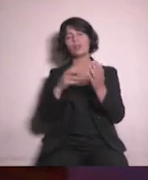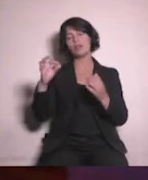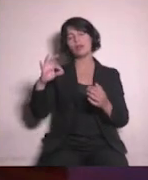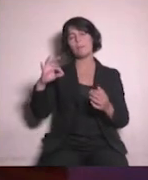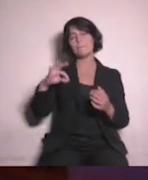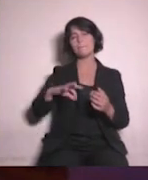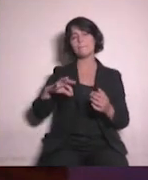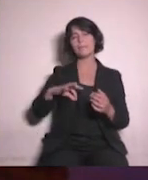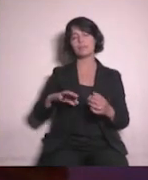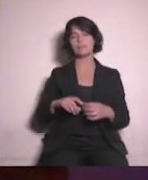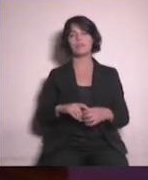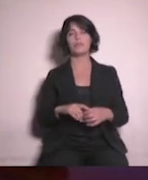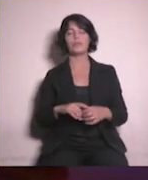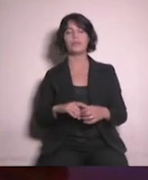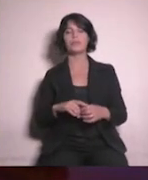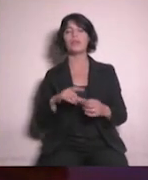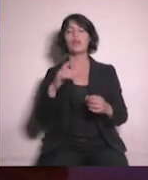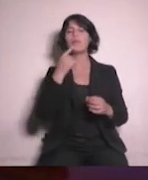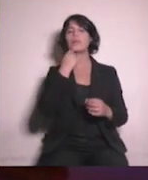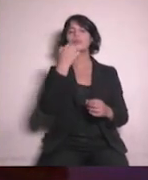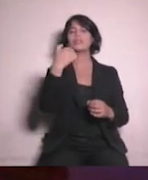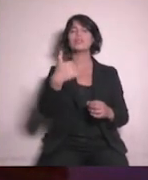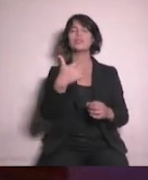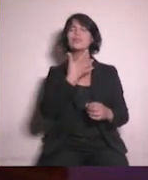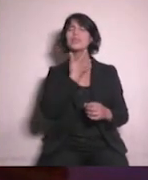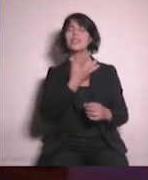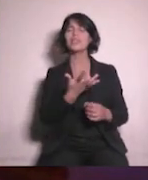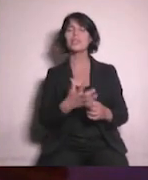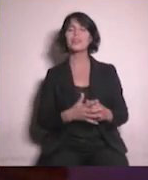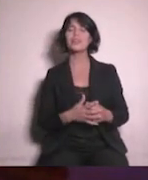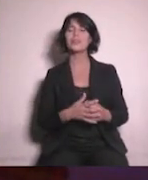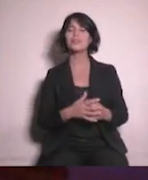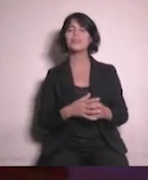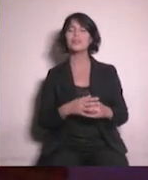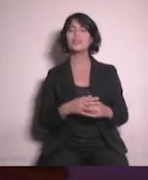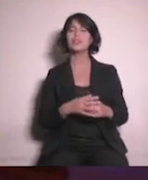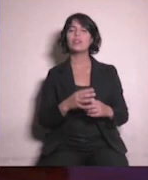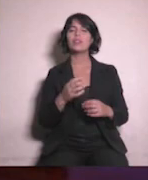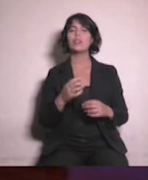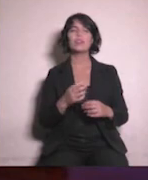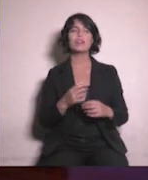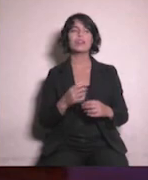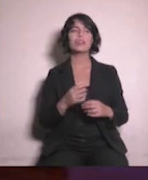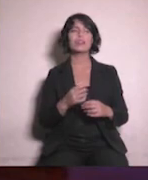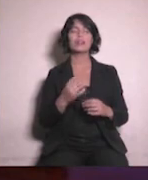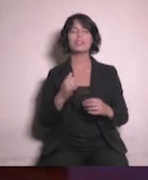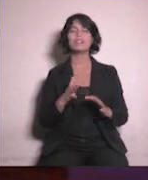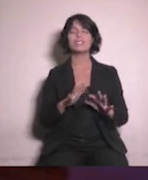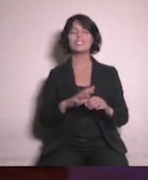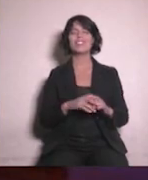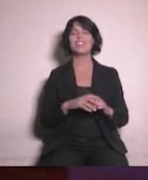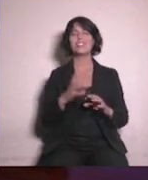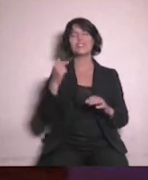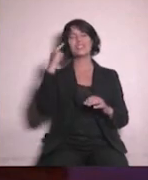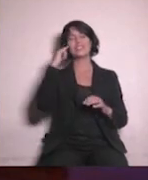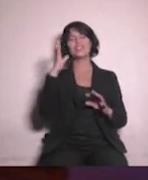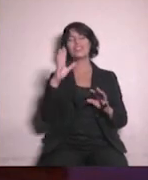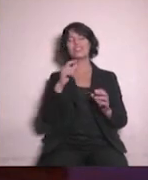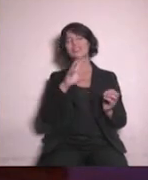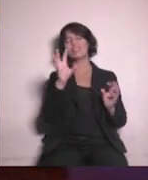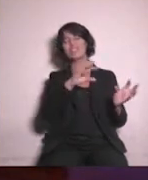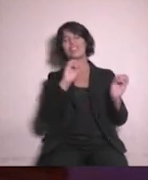La pregunta 6. ¿Por qué? ¿En qué fondo? Ah, ahí sí. Ahí está. Pensaba que te la querías